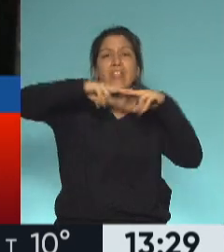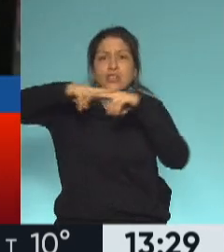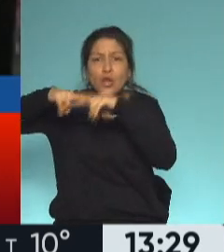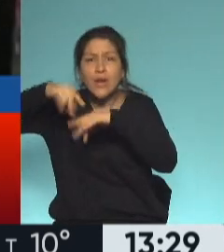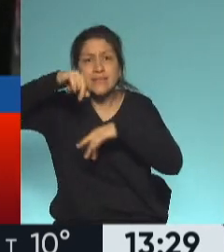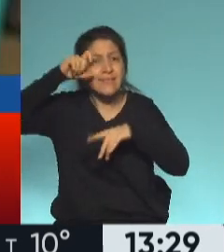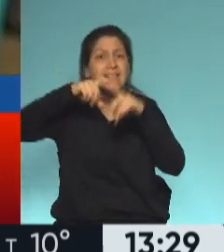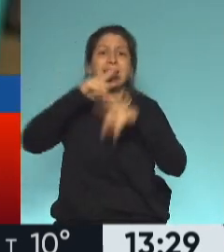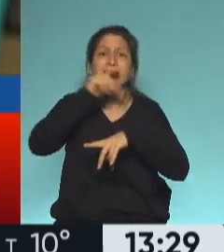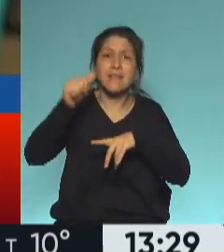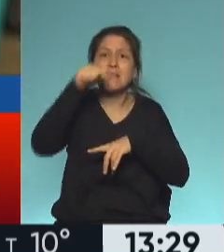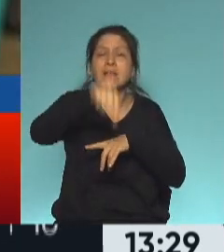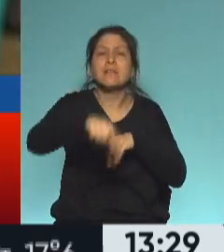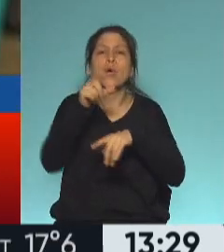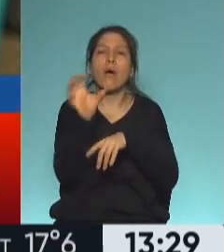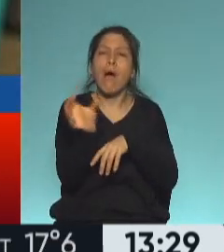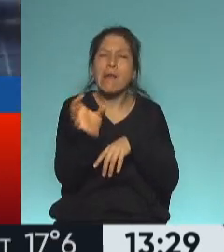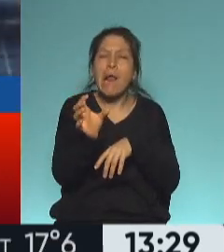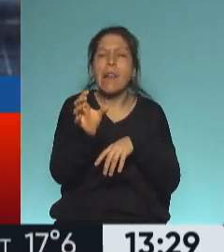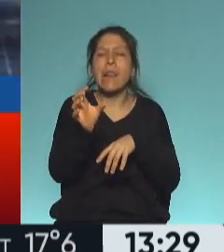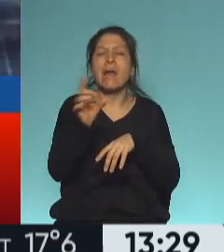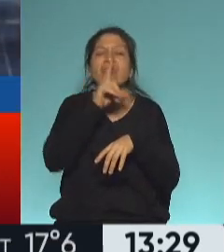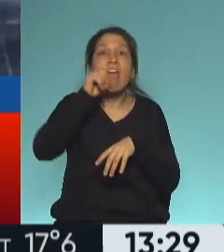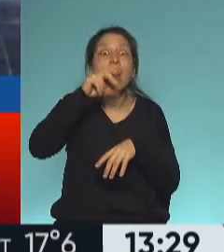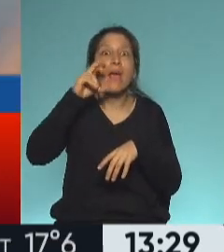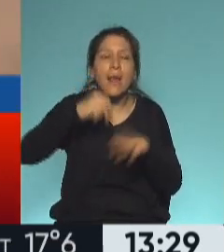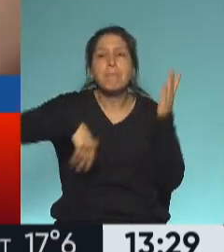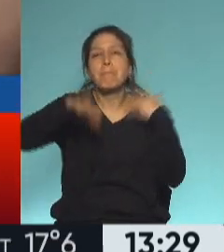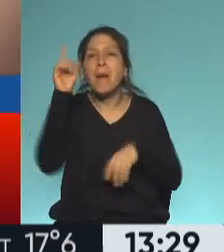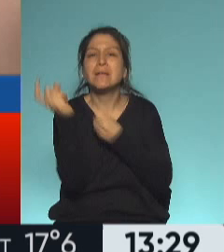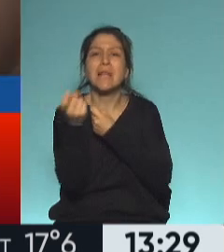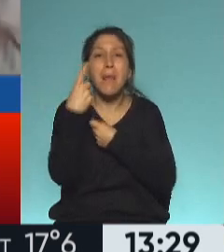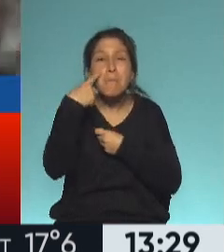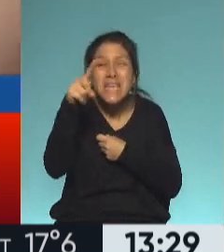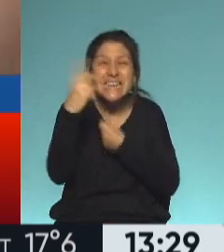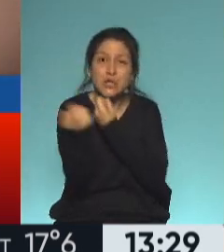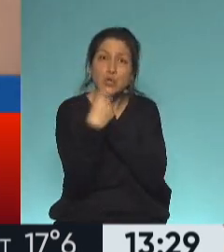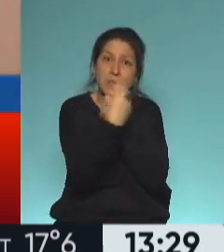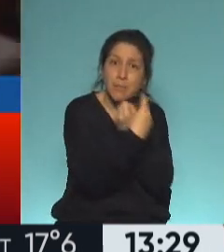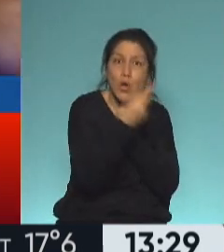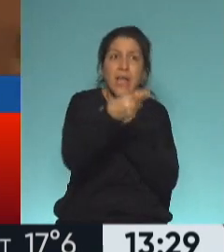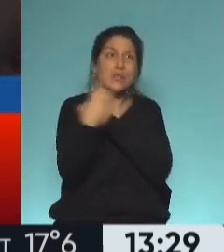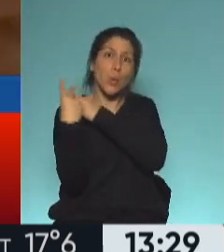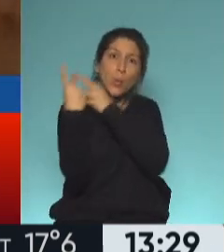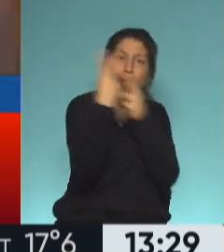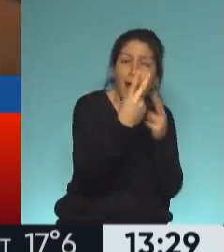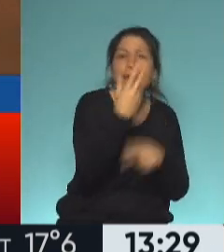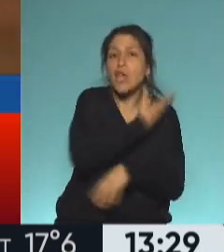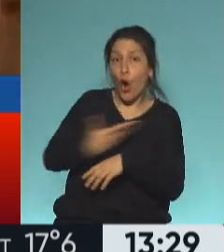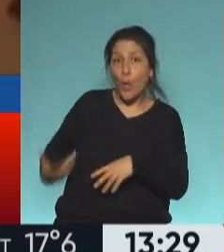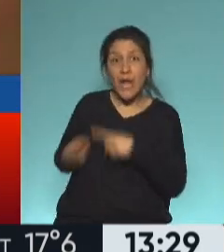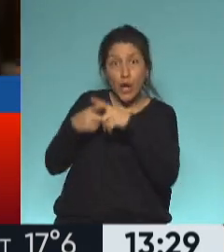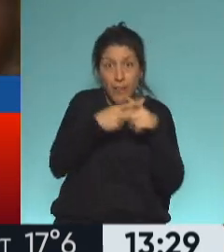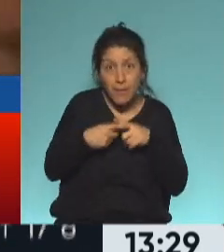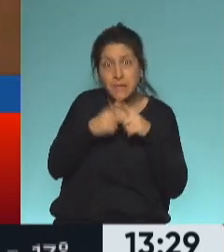canal de Telegram con más de 1 millón de suscriptores que viajaban en el avión y a los que Lukashenko ve como una amenaza